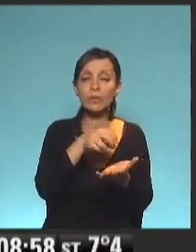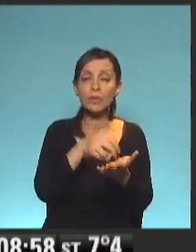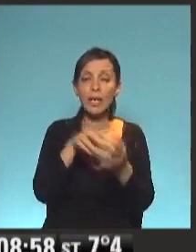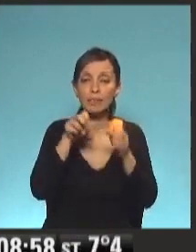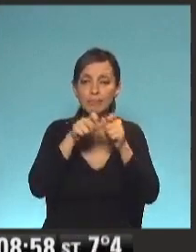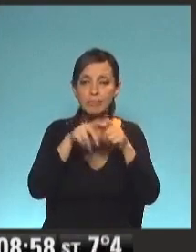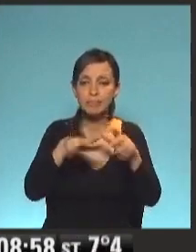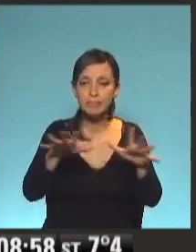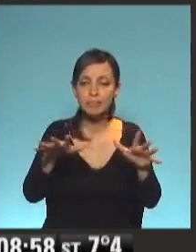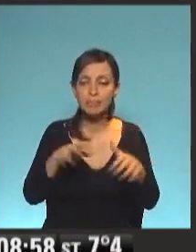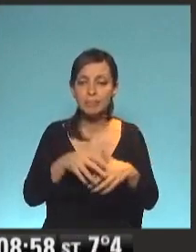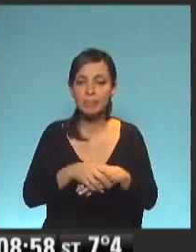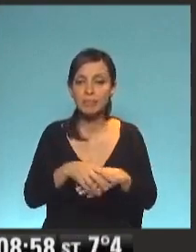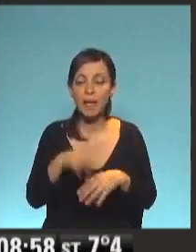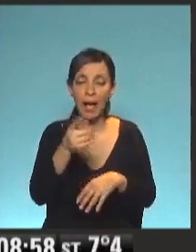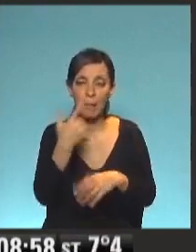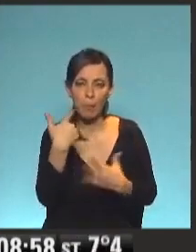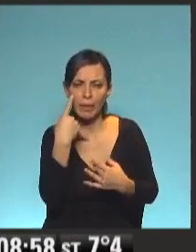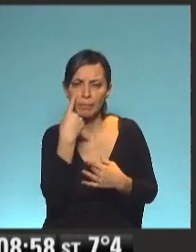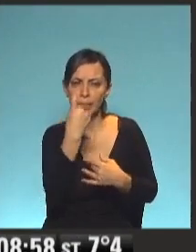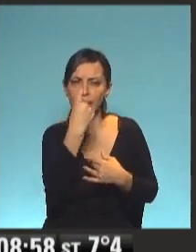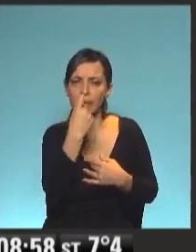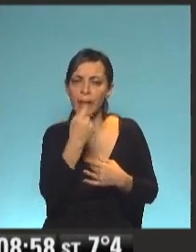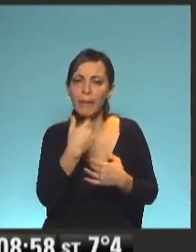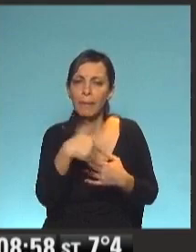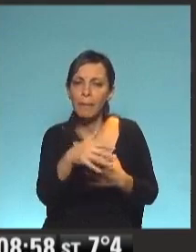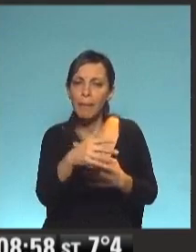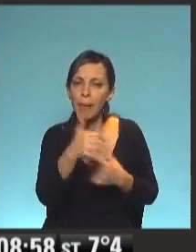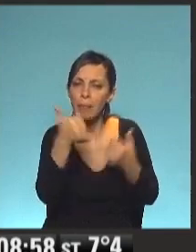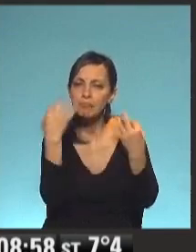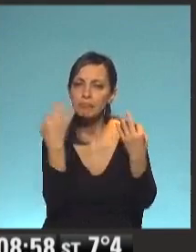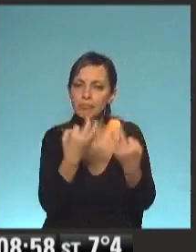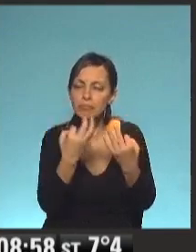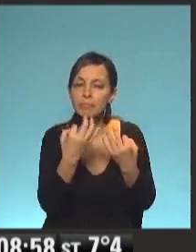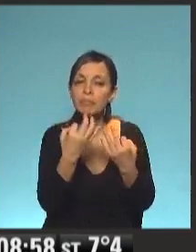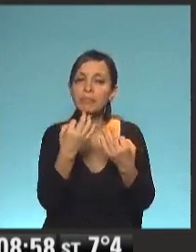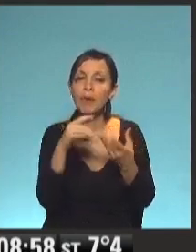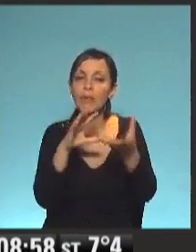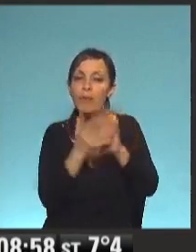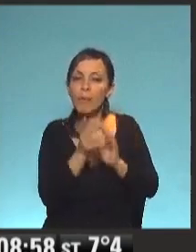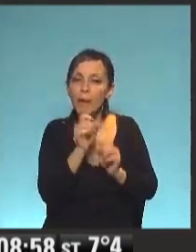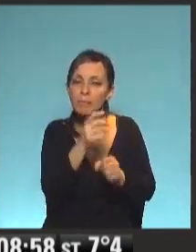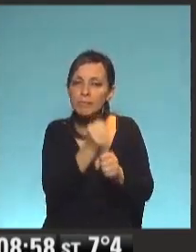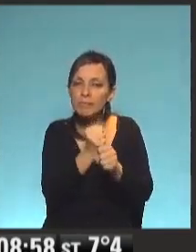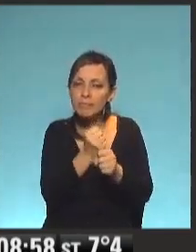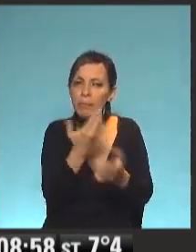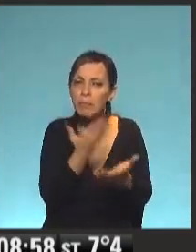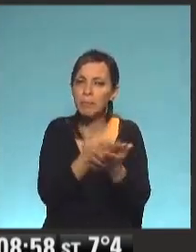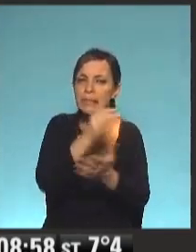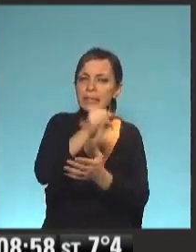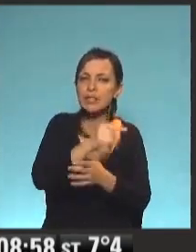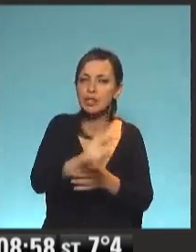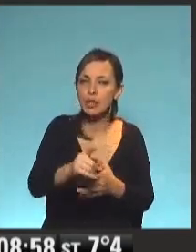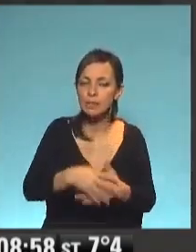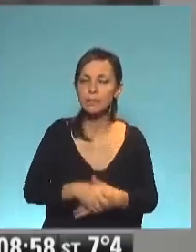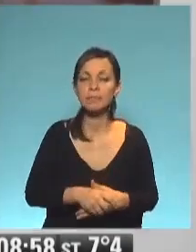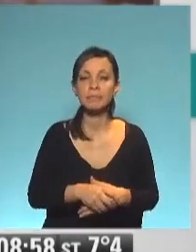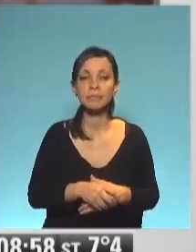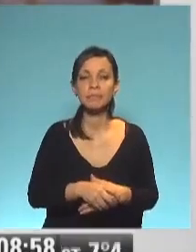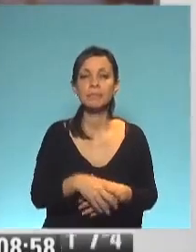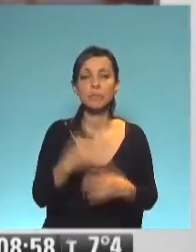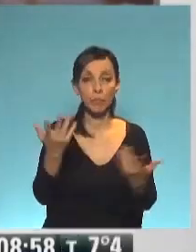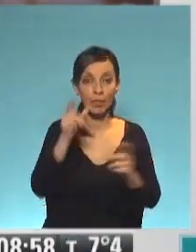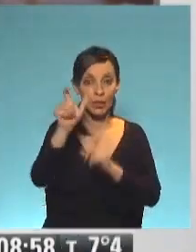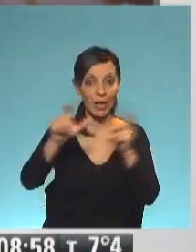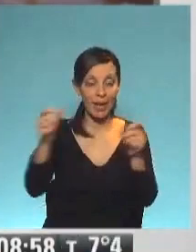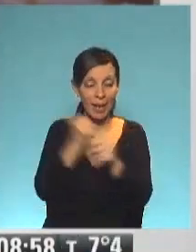realmente si va a funcionar, digamos, la metodología propuesta. Alexis, la gente también